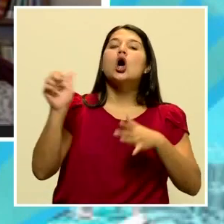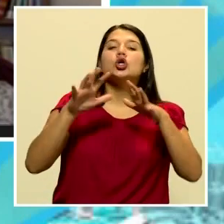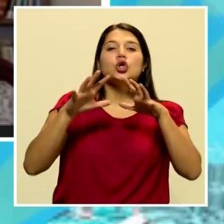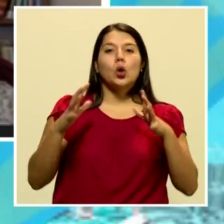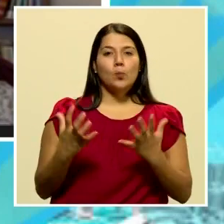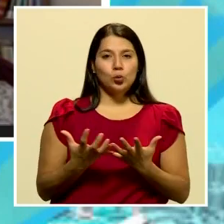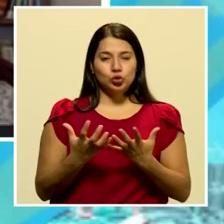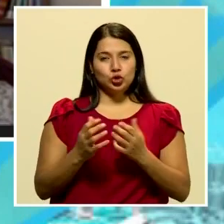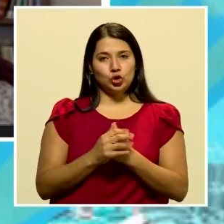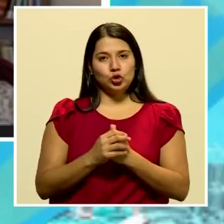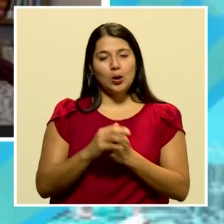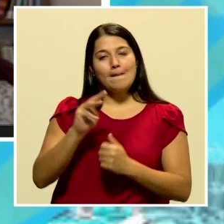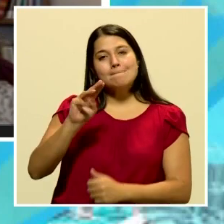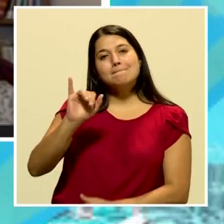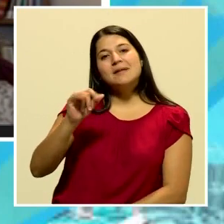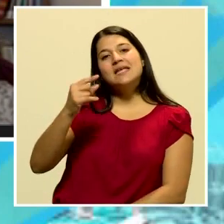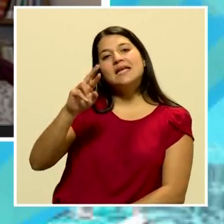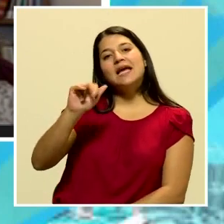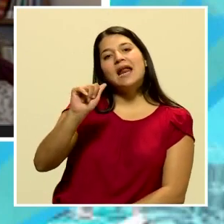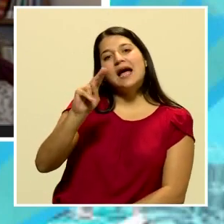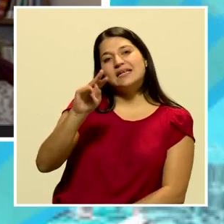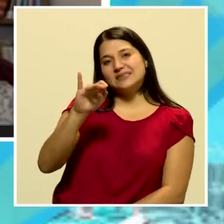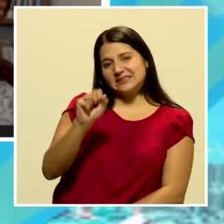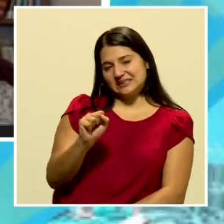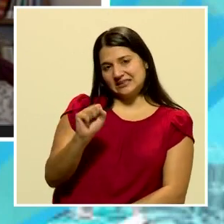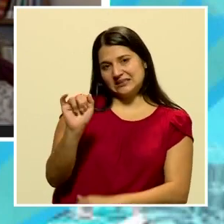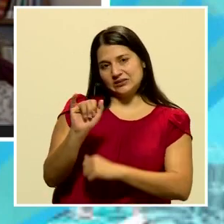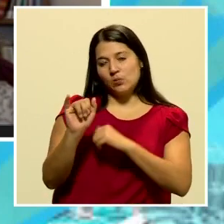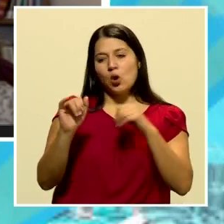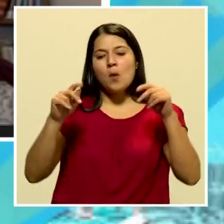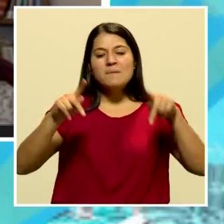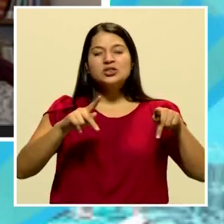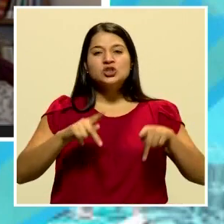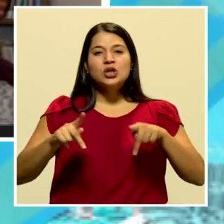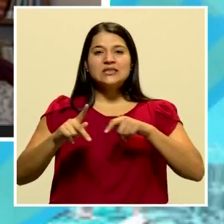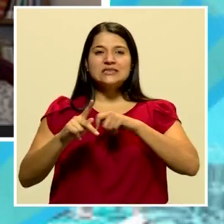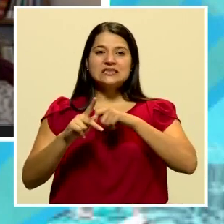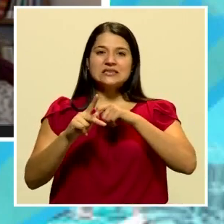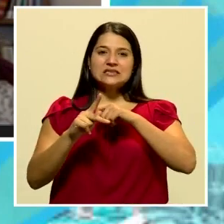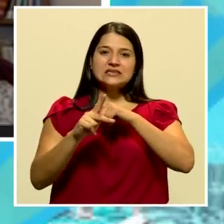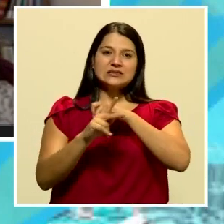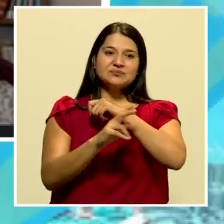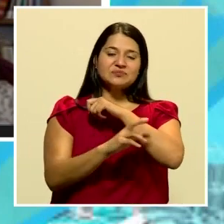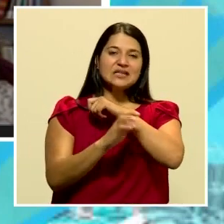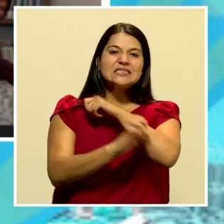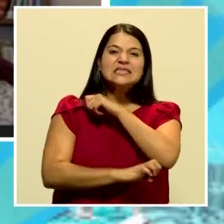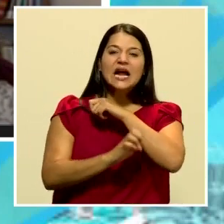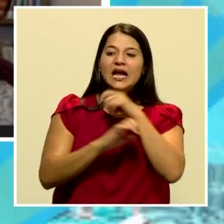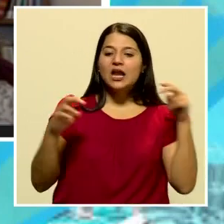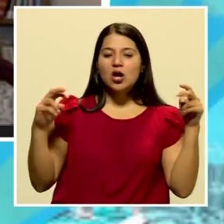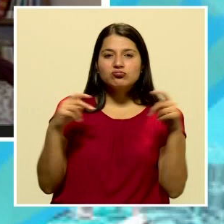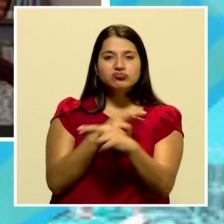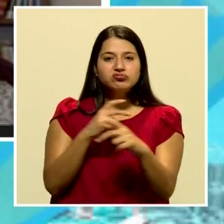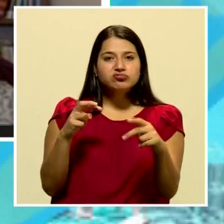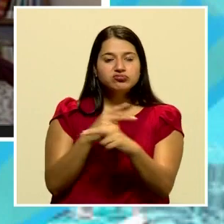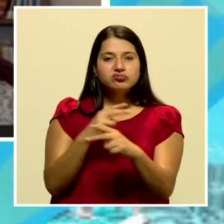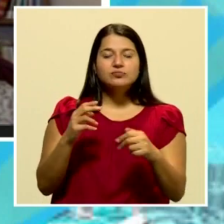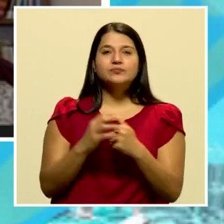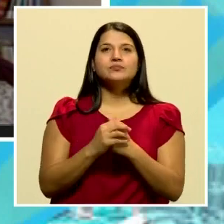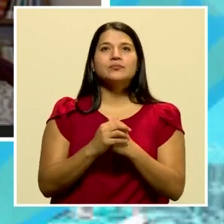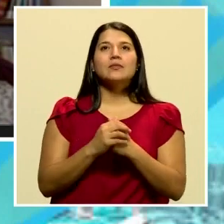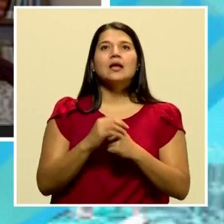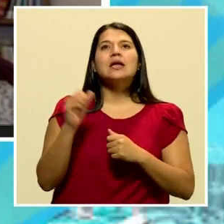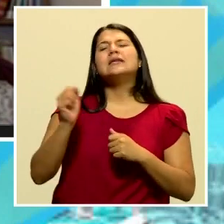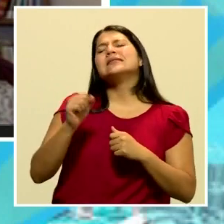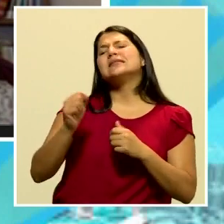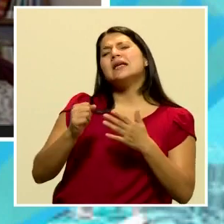Mundo es una historia muy grande que posiblemente no se había contado antes, en la que nos